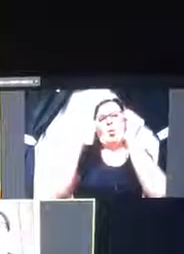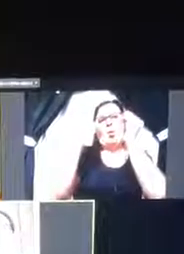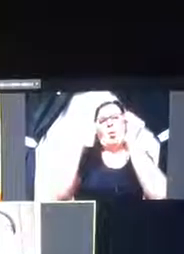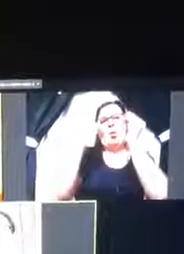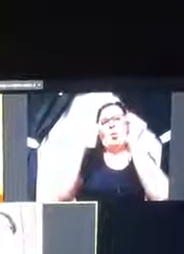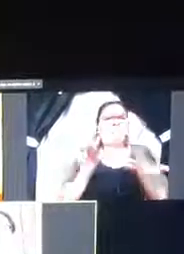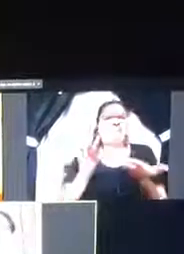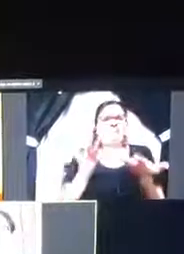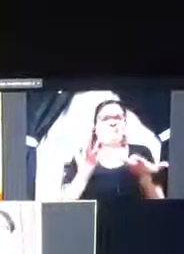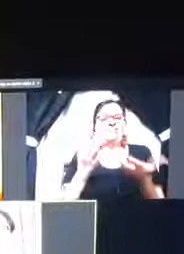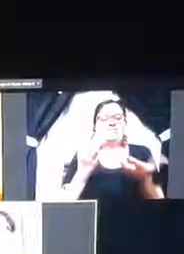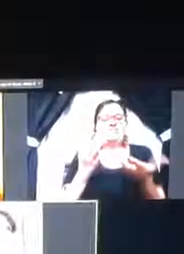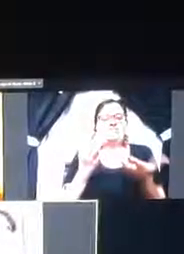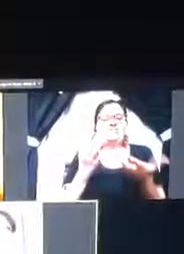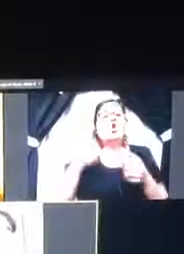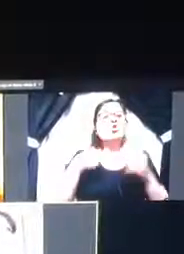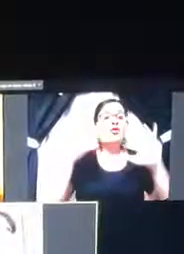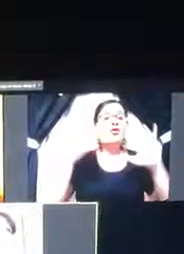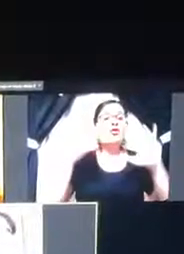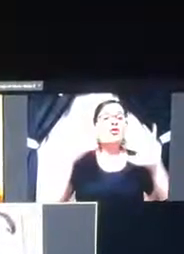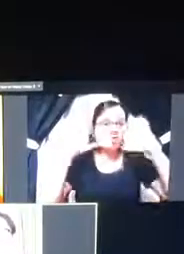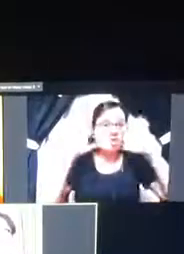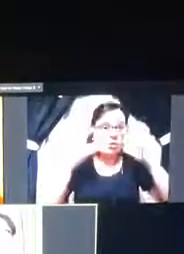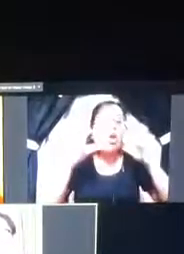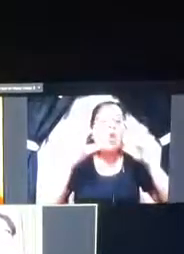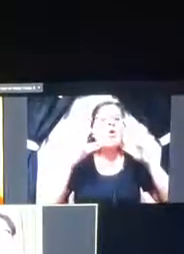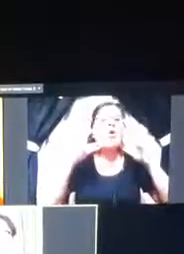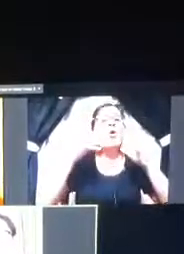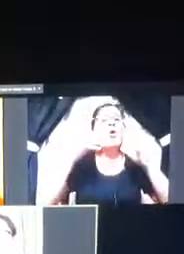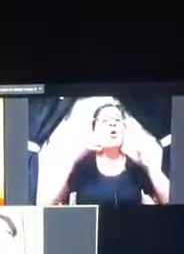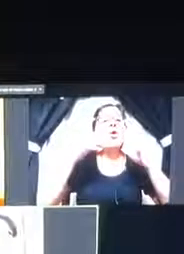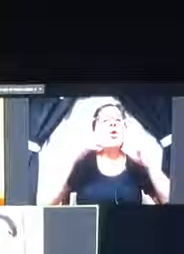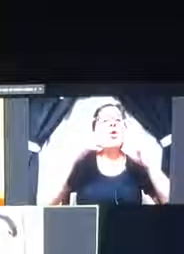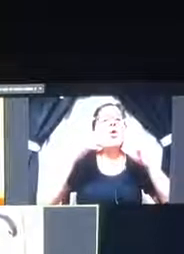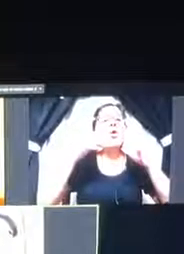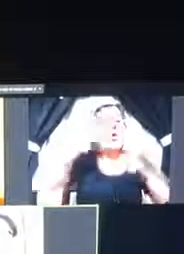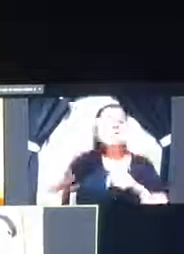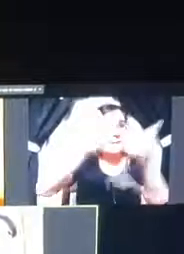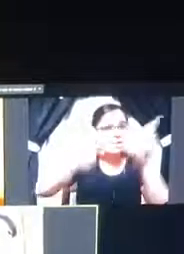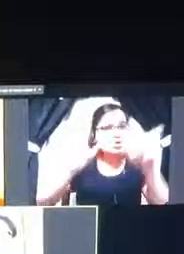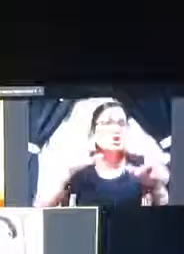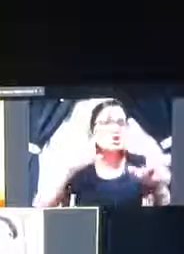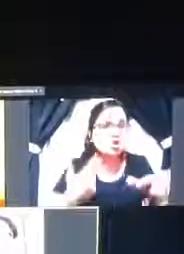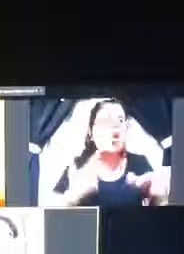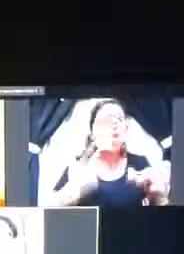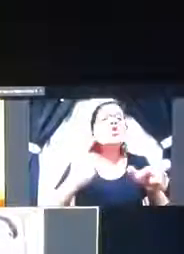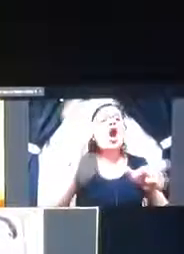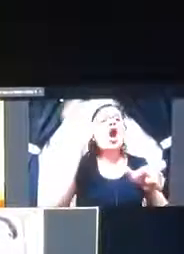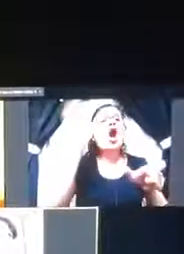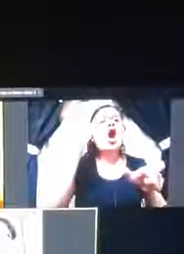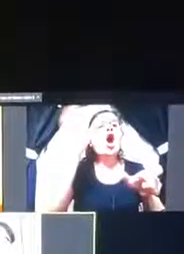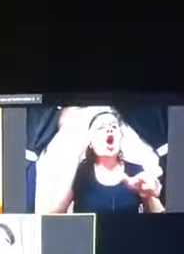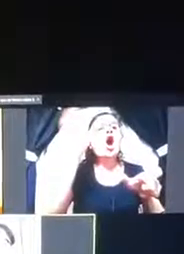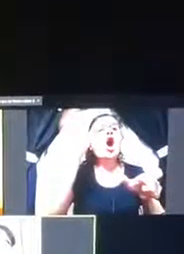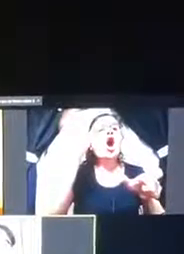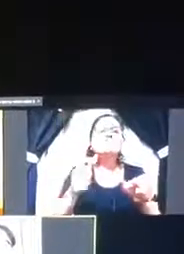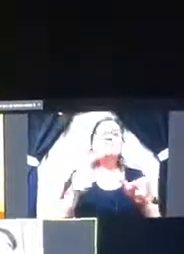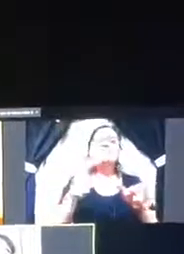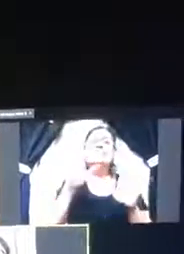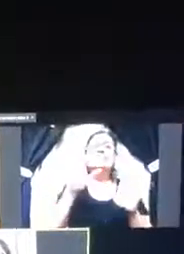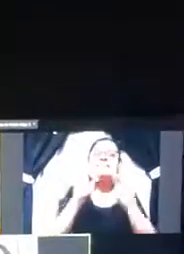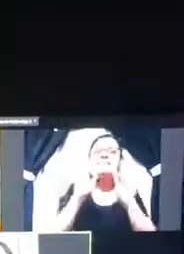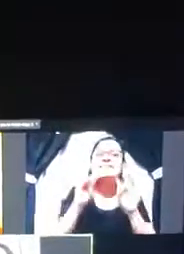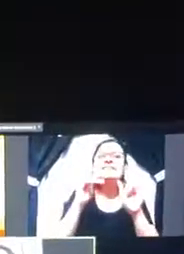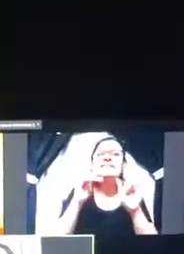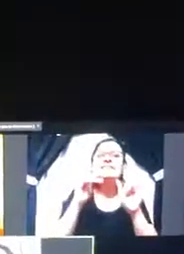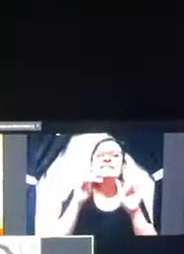tiene experiencia con poblaciones que tienen algún tipo de dificultades en el lenguaje, está más conectado